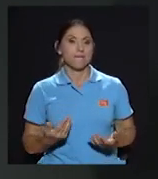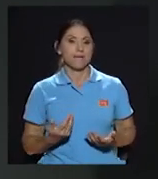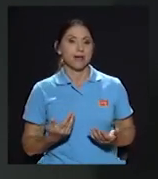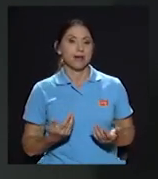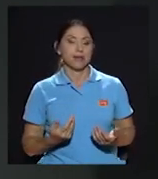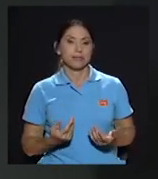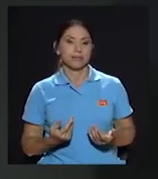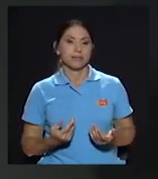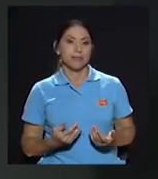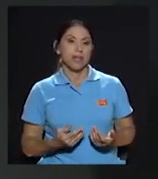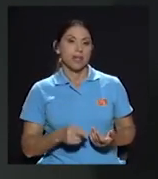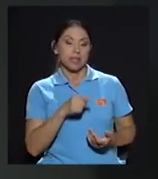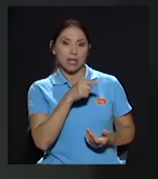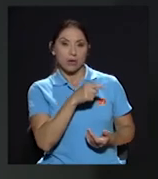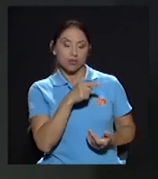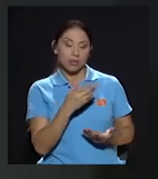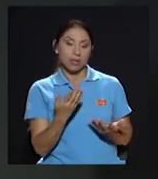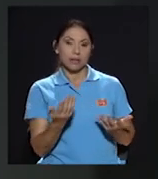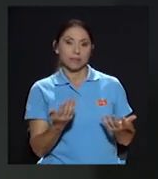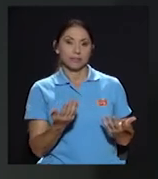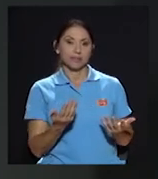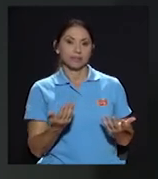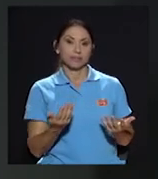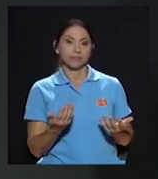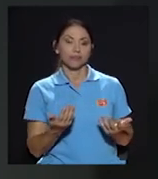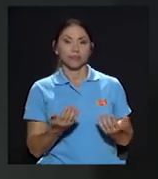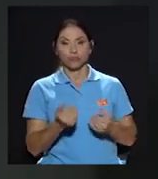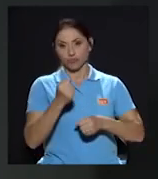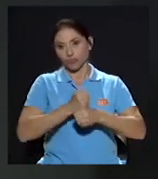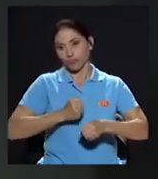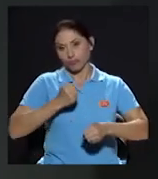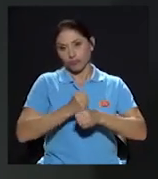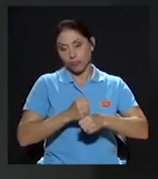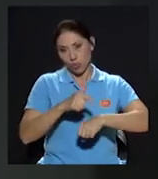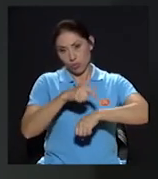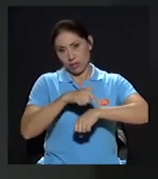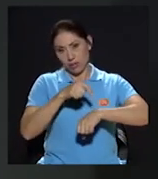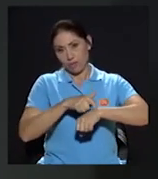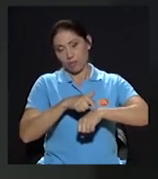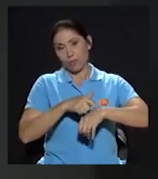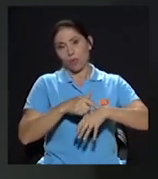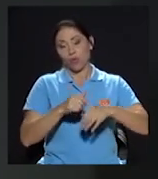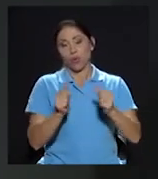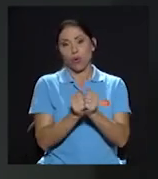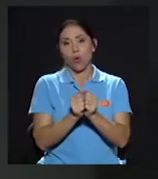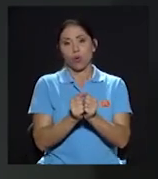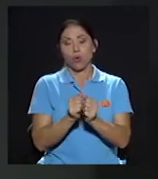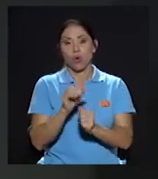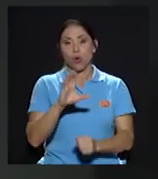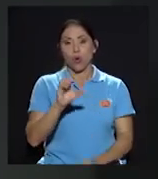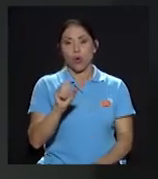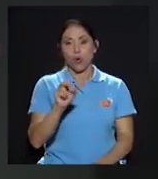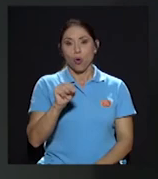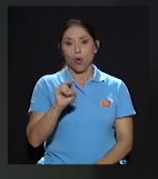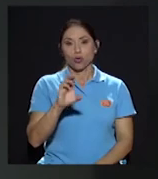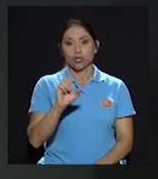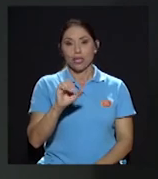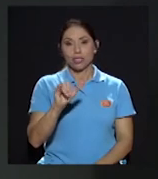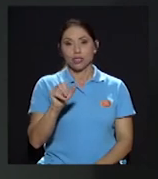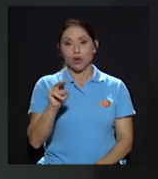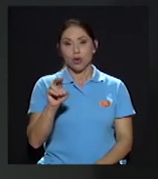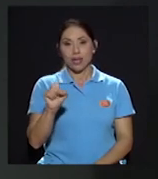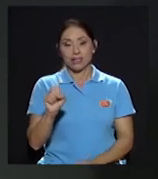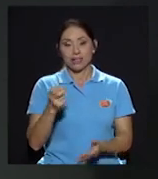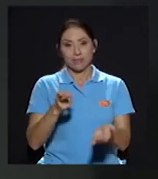su permanencia o de su período en concesiones donde la carretera san ramón ya